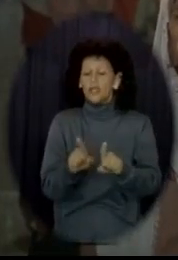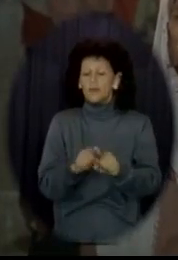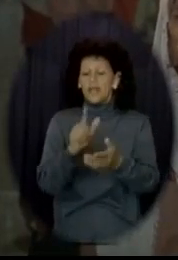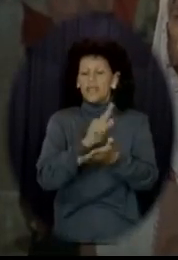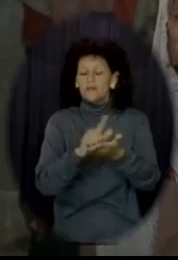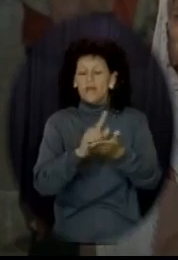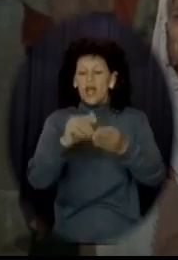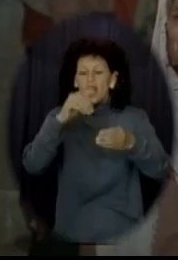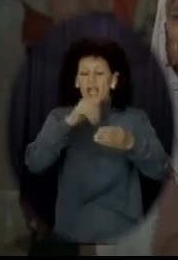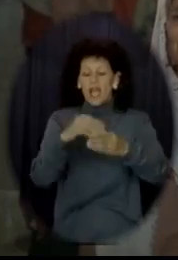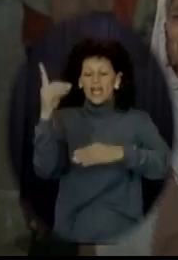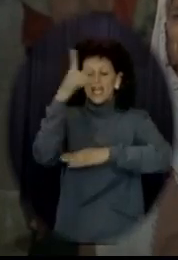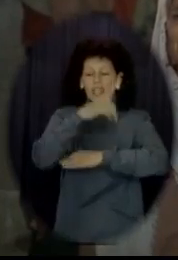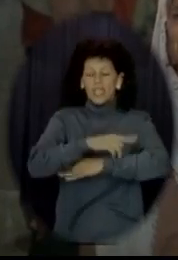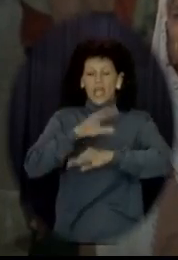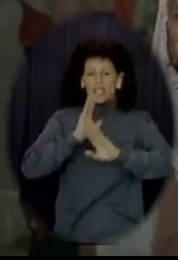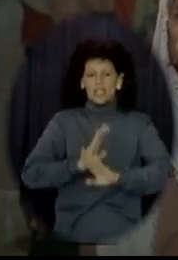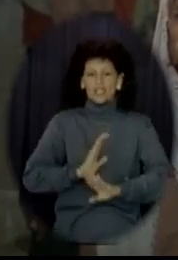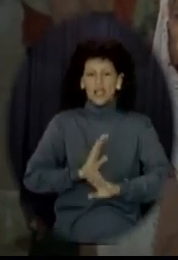reposo?